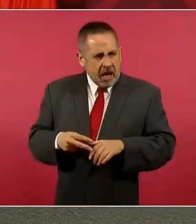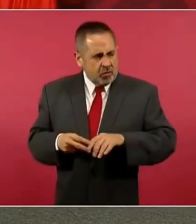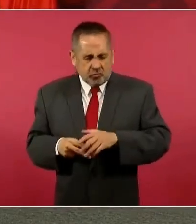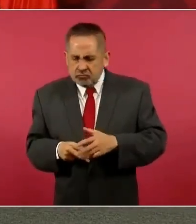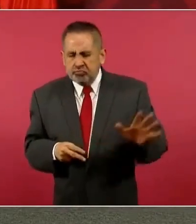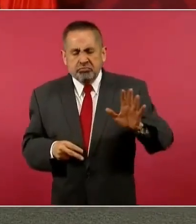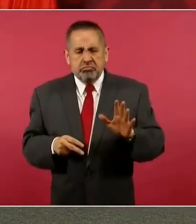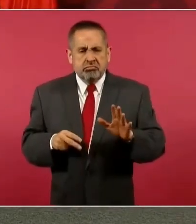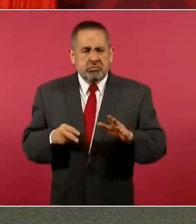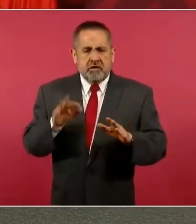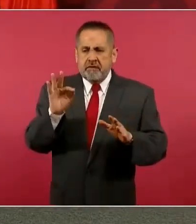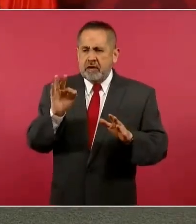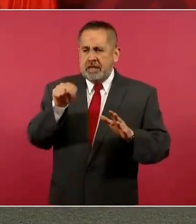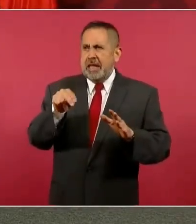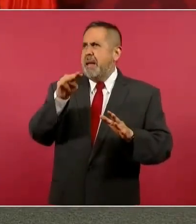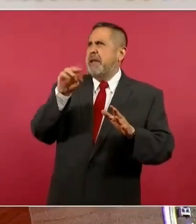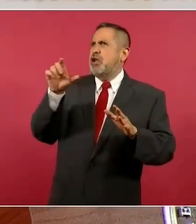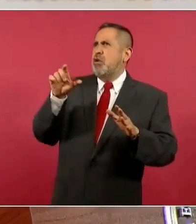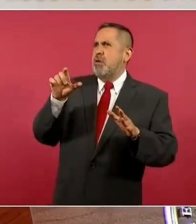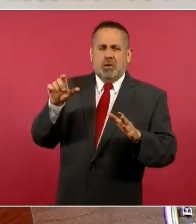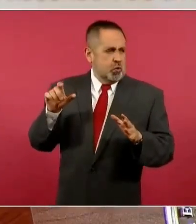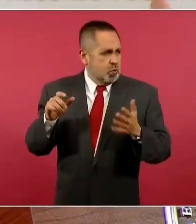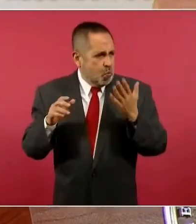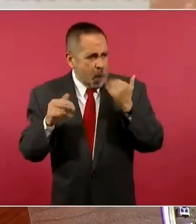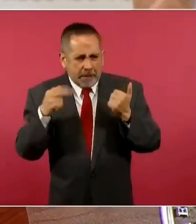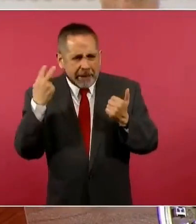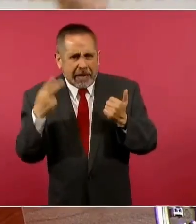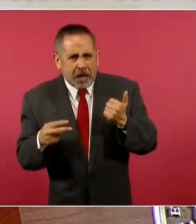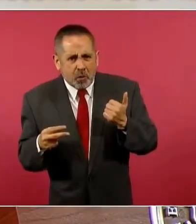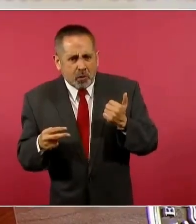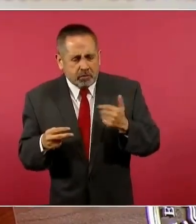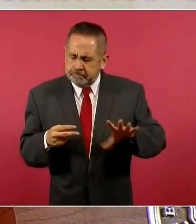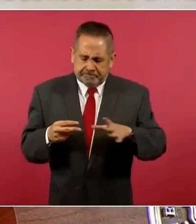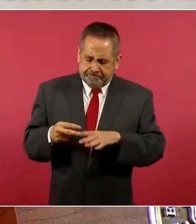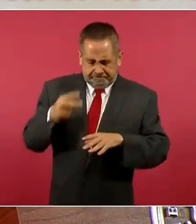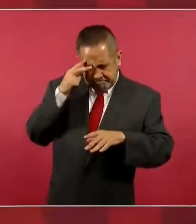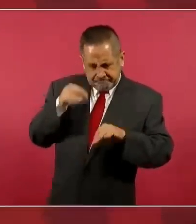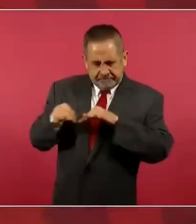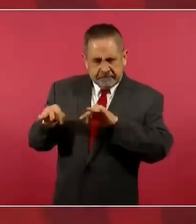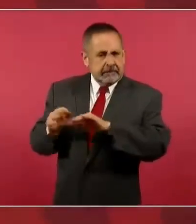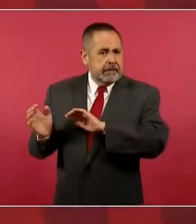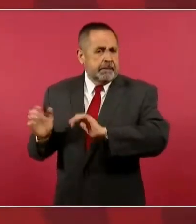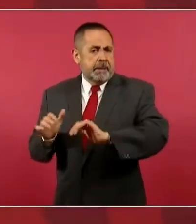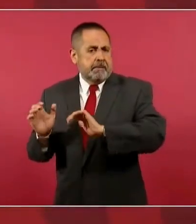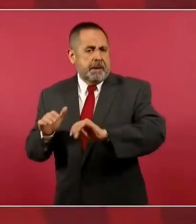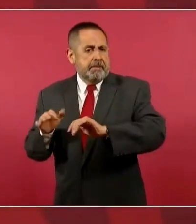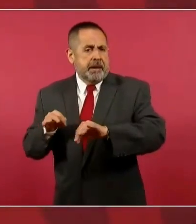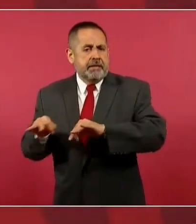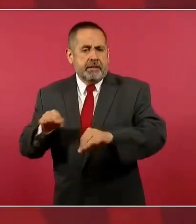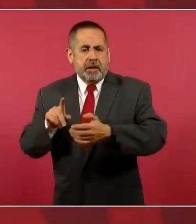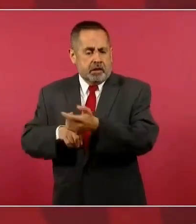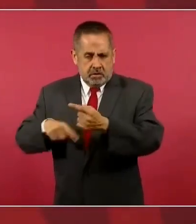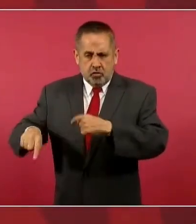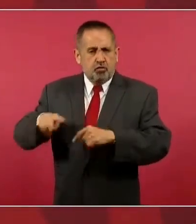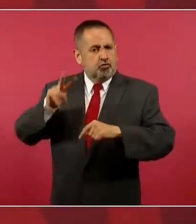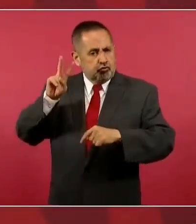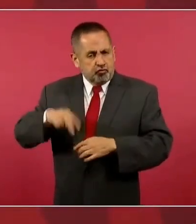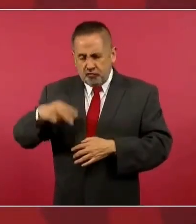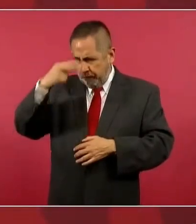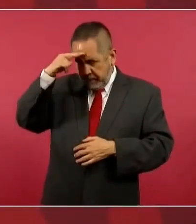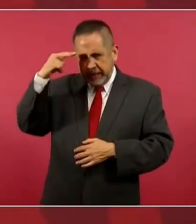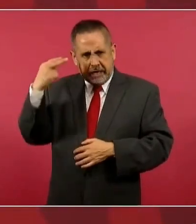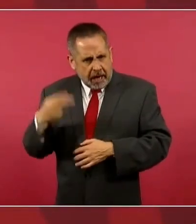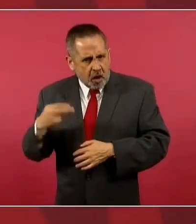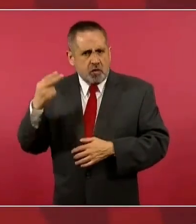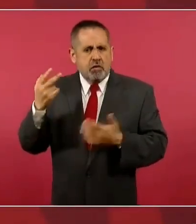a los ferrocarriles nacionales, porque empiezan a trabajar mexicanos en lo que